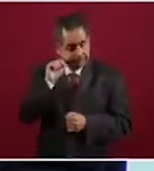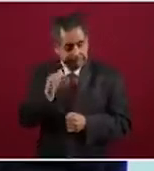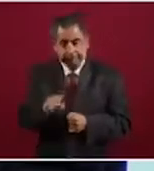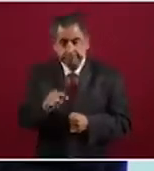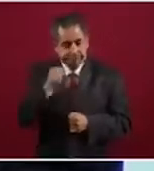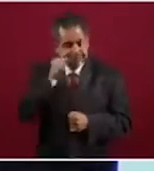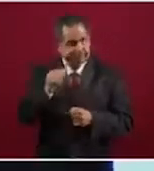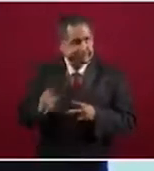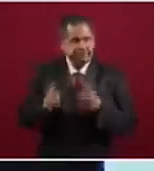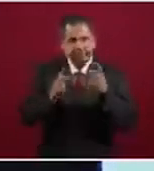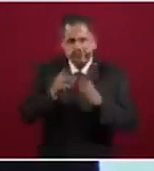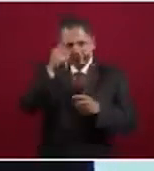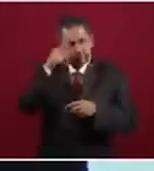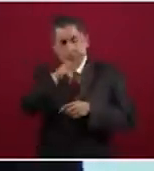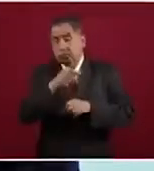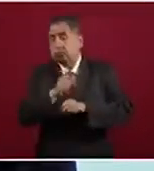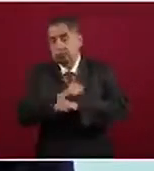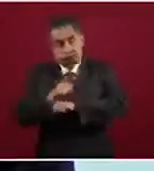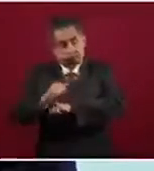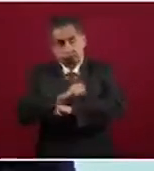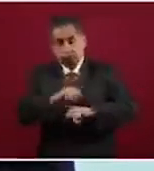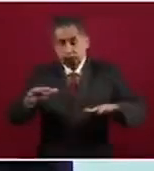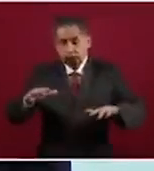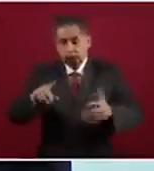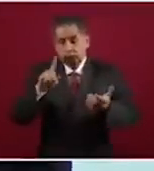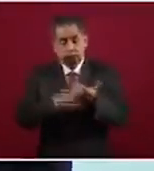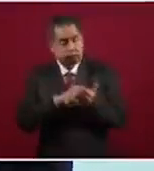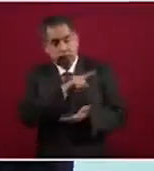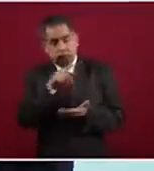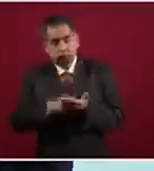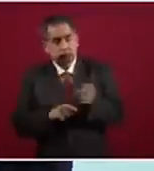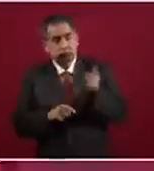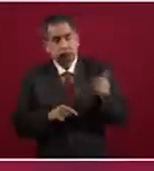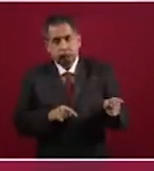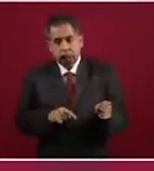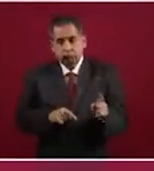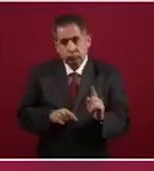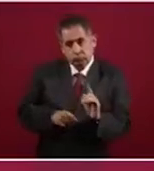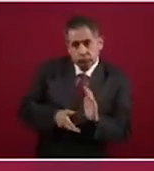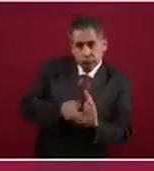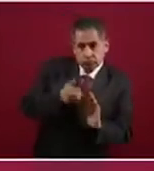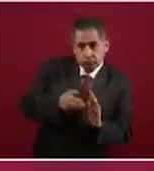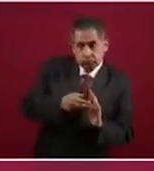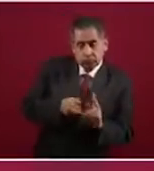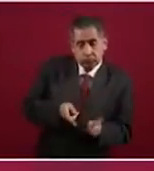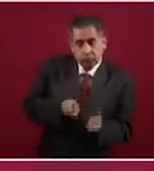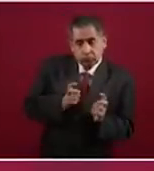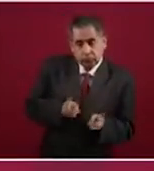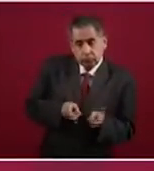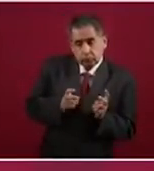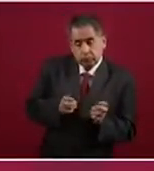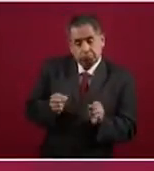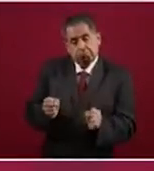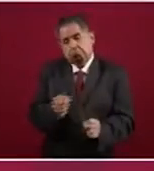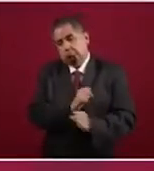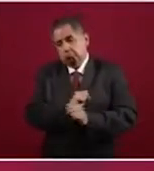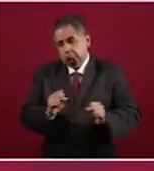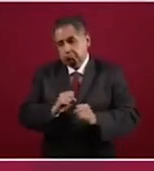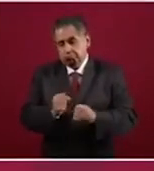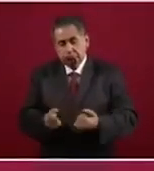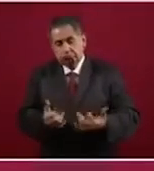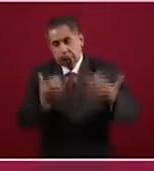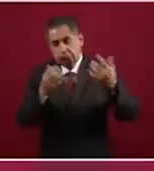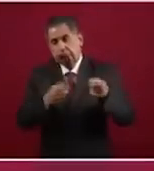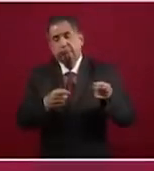Ayer hubo hasta una explosión en una toma clandestina de gas.